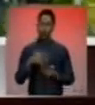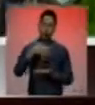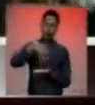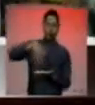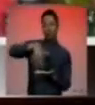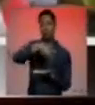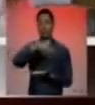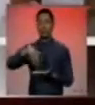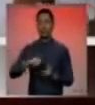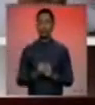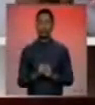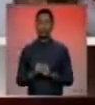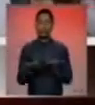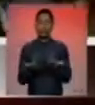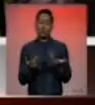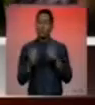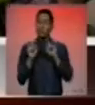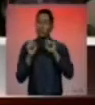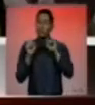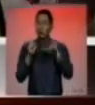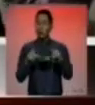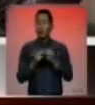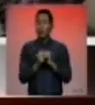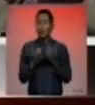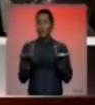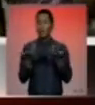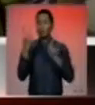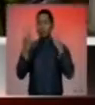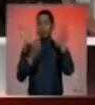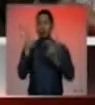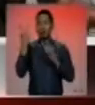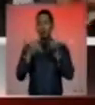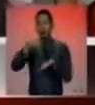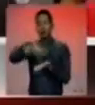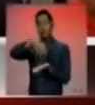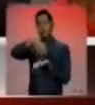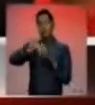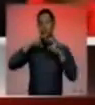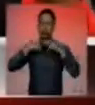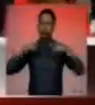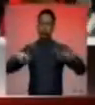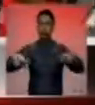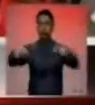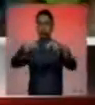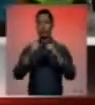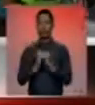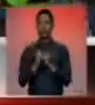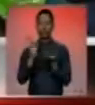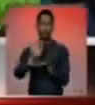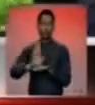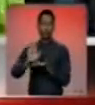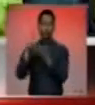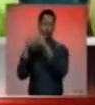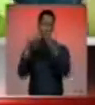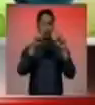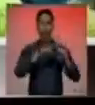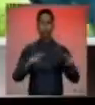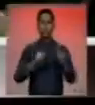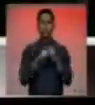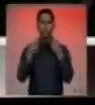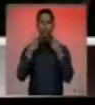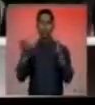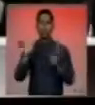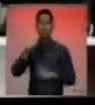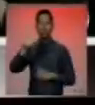El cuestionamiento lo realizó durante su visita a la isla trinitaria, la ciudadela Cobien, Fertiza, sectores populares de